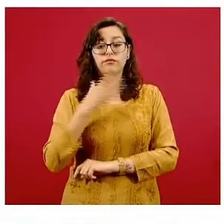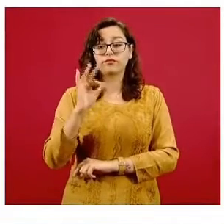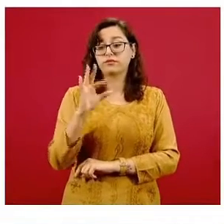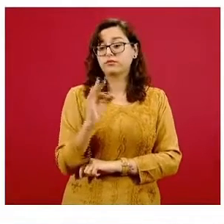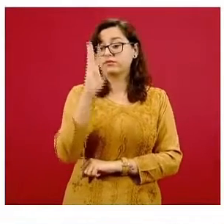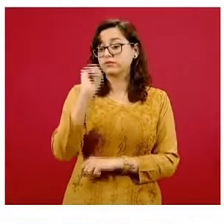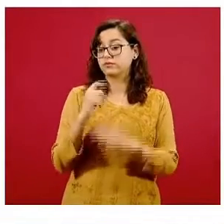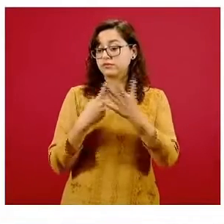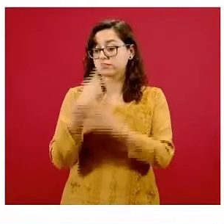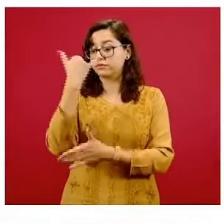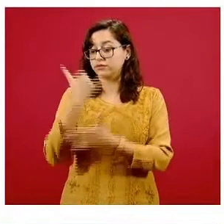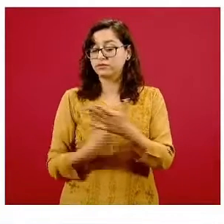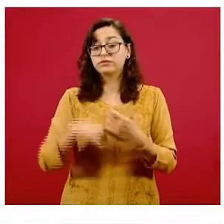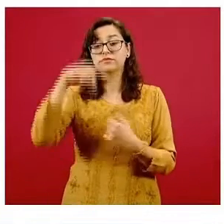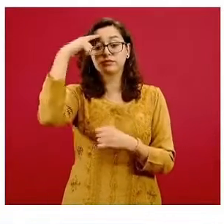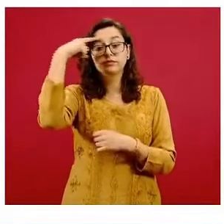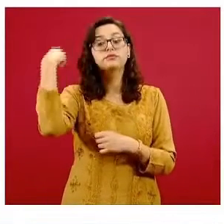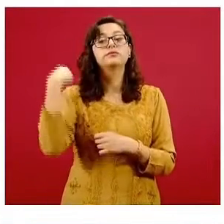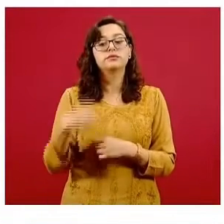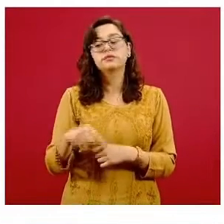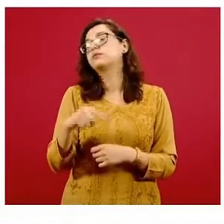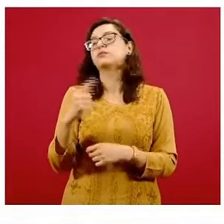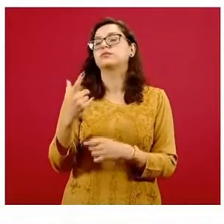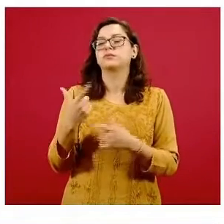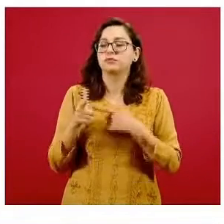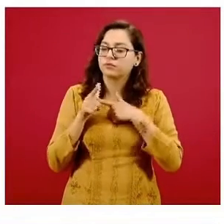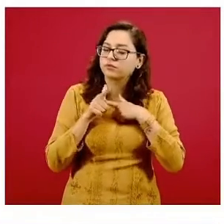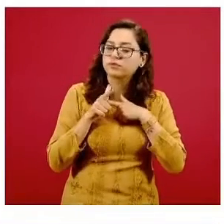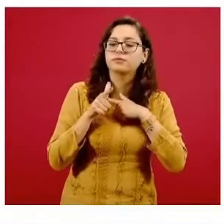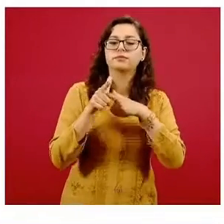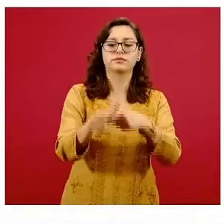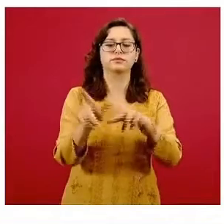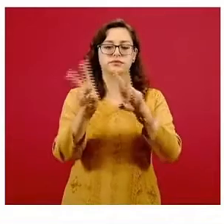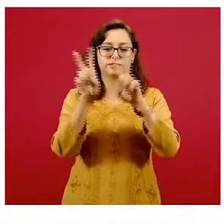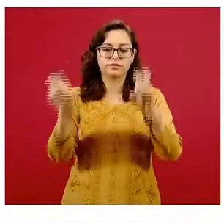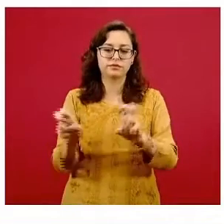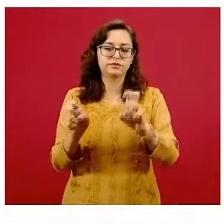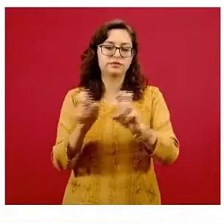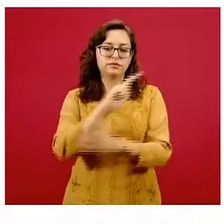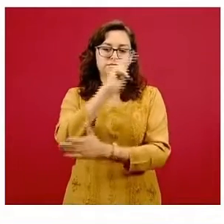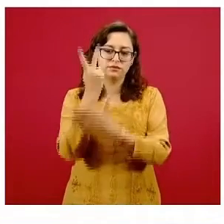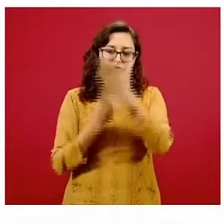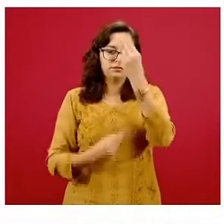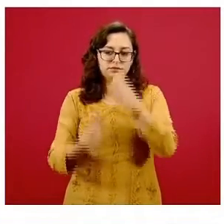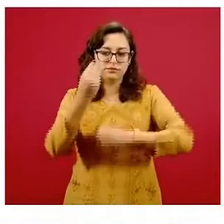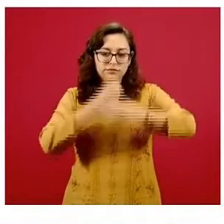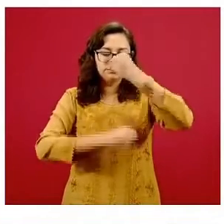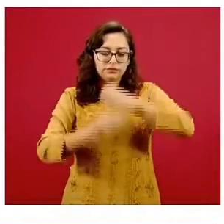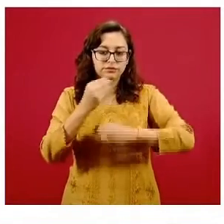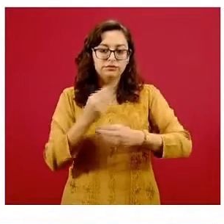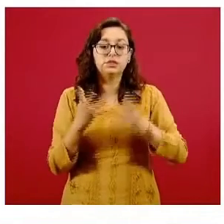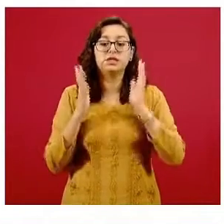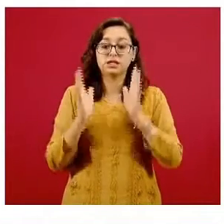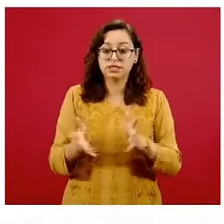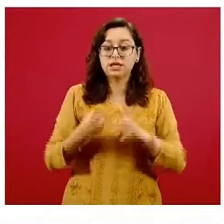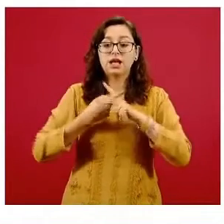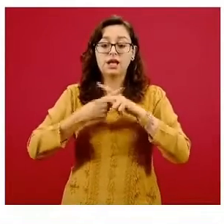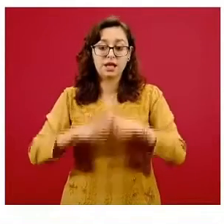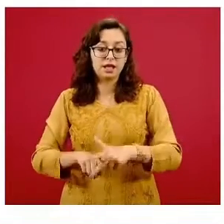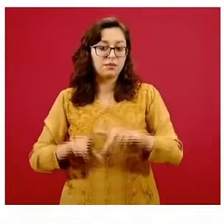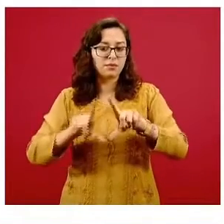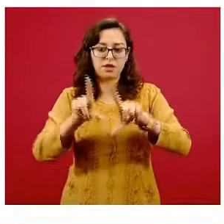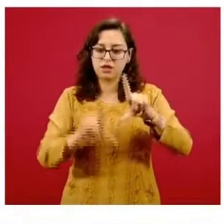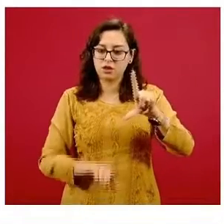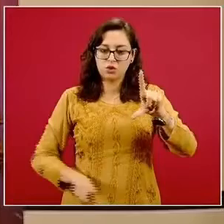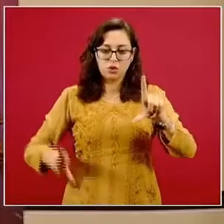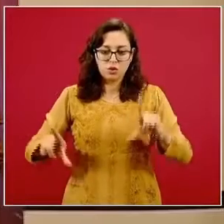de sustentabilidad en sistemas alimentarios que están siendo realizados o aterrizados en todo el